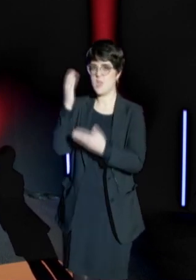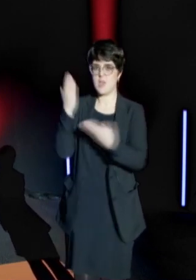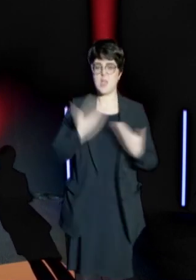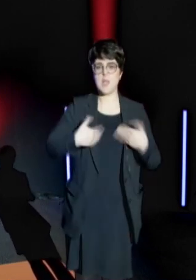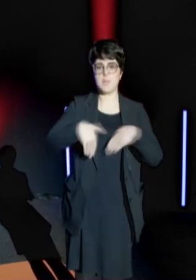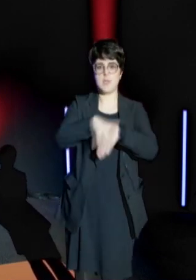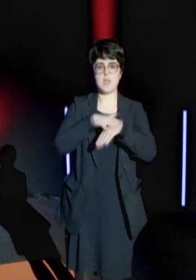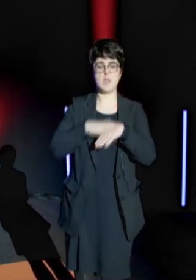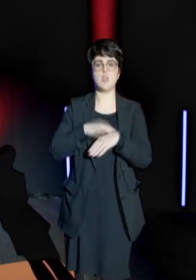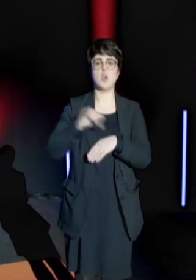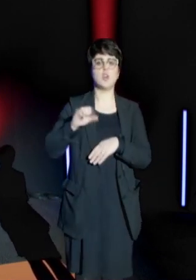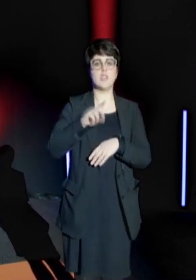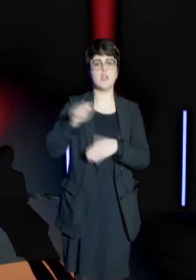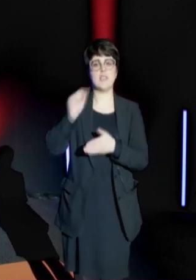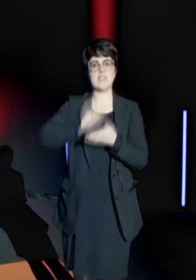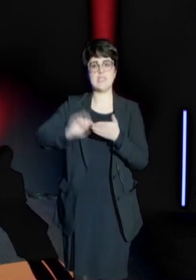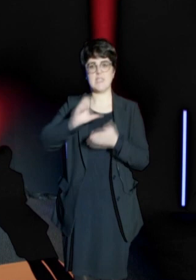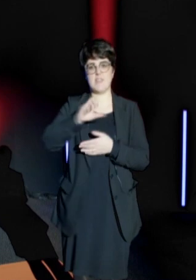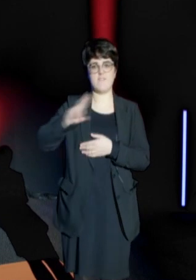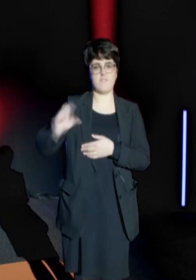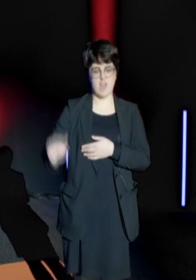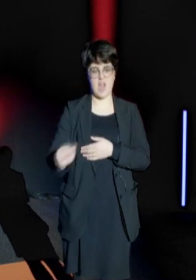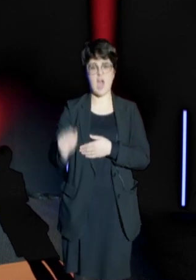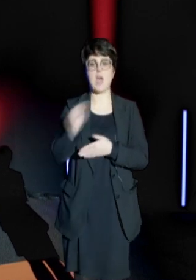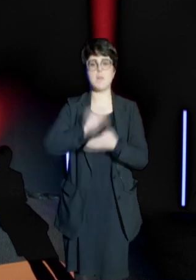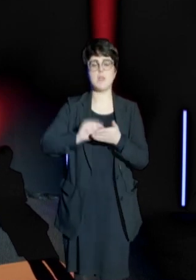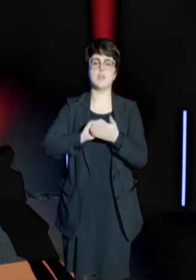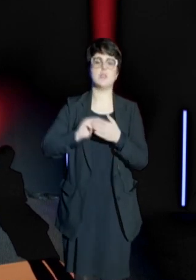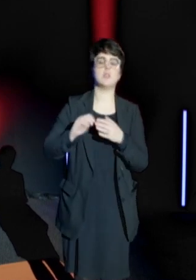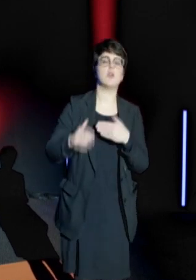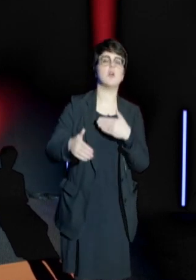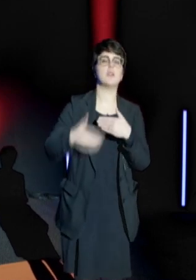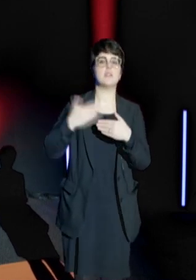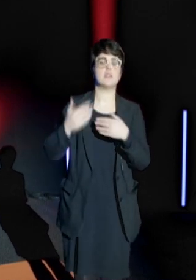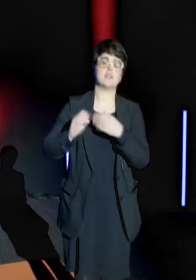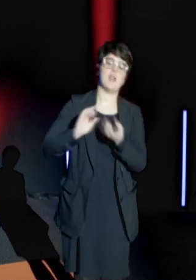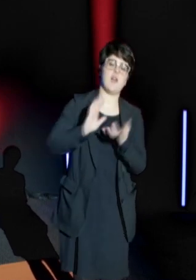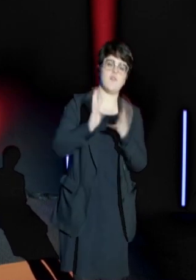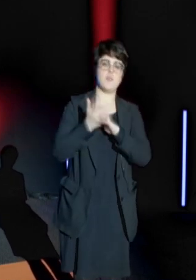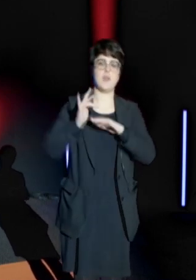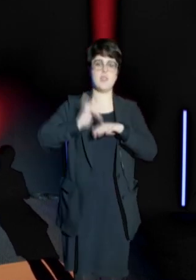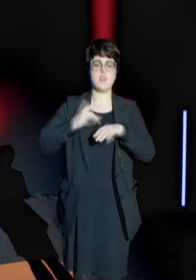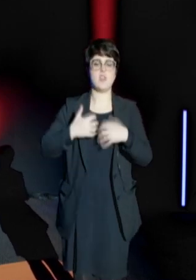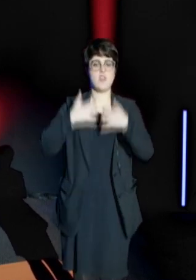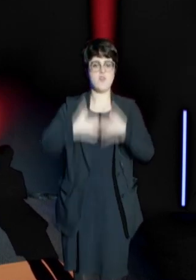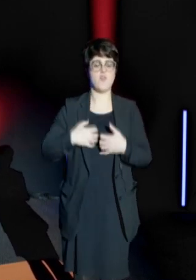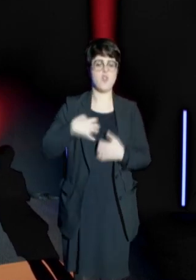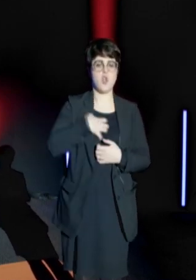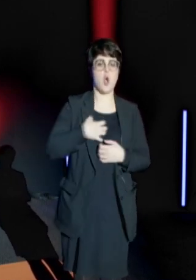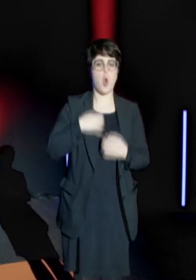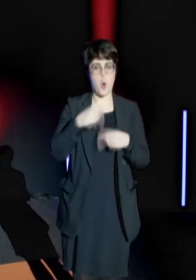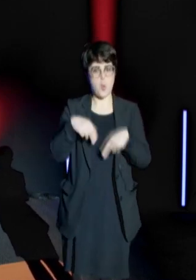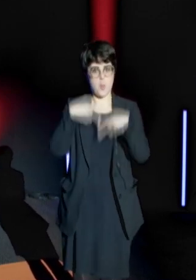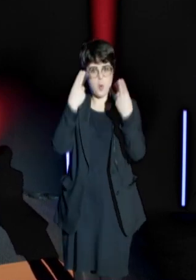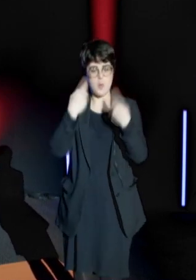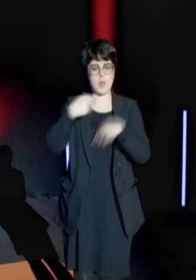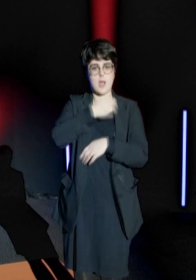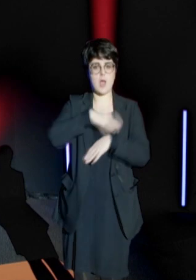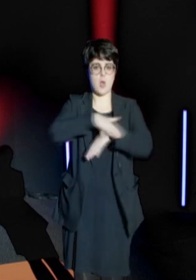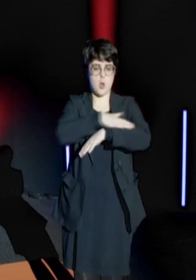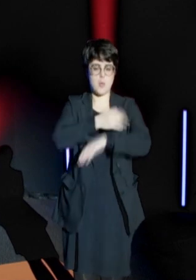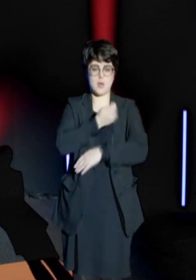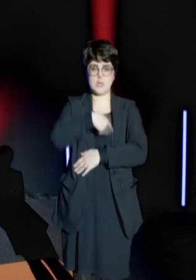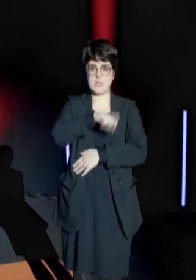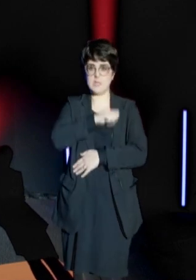ministro José Luis escribá ministro para la transformación digital y de la función pública del gobierno de España y él nos va a